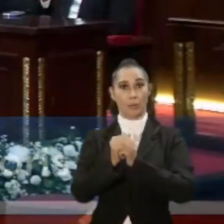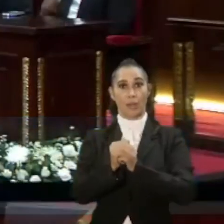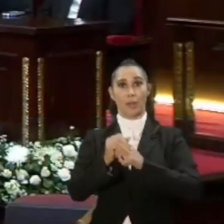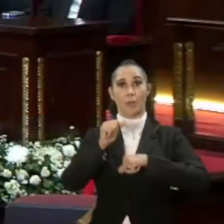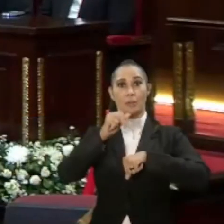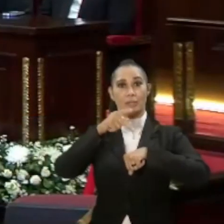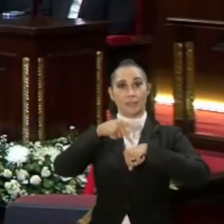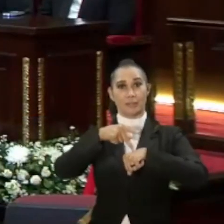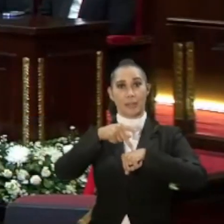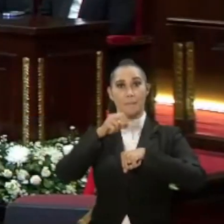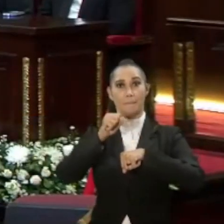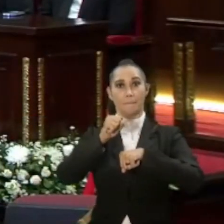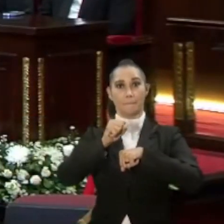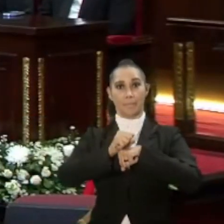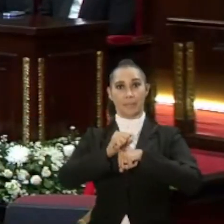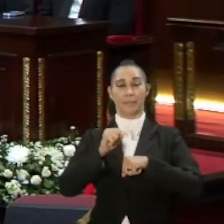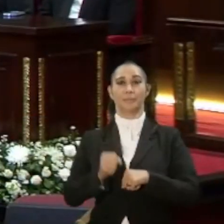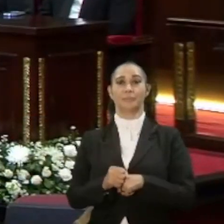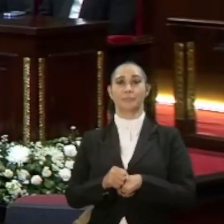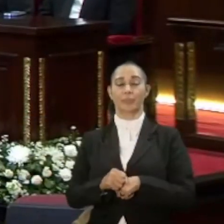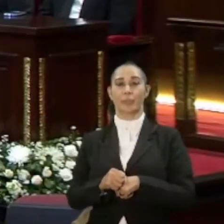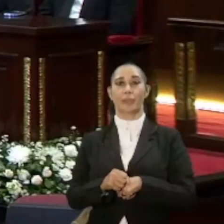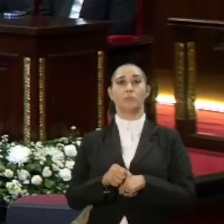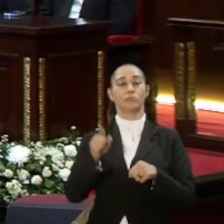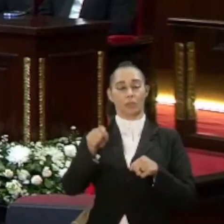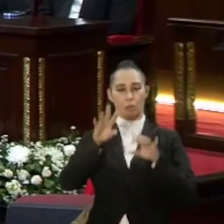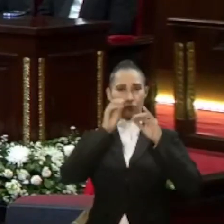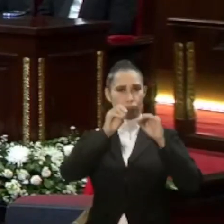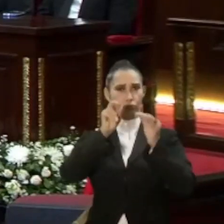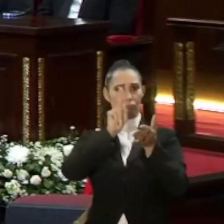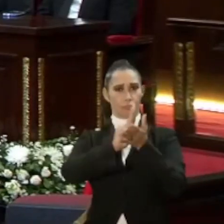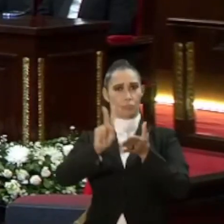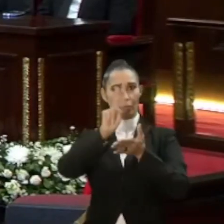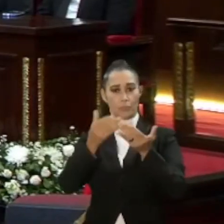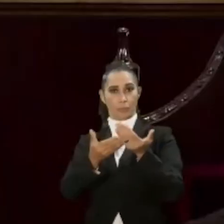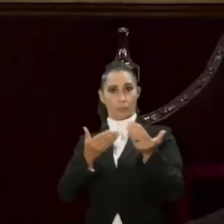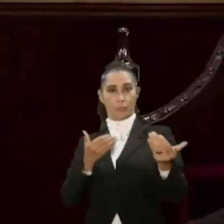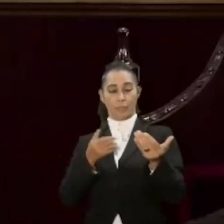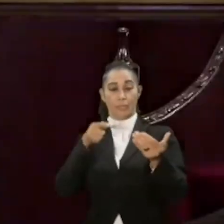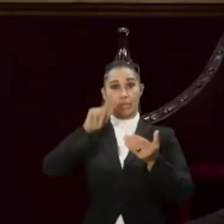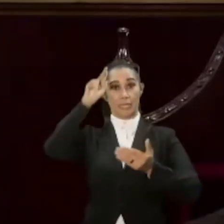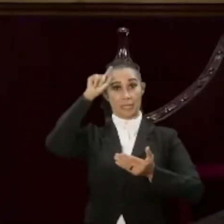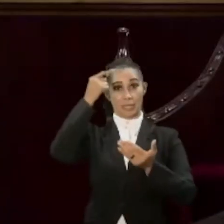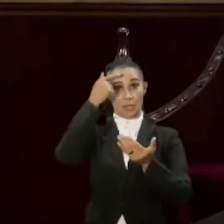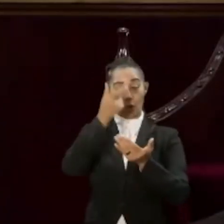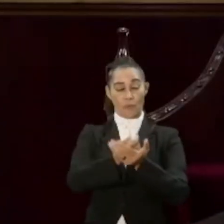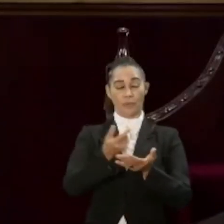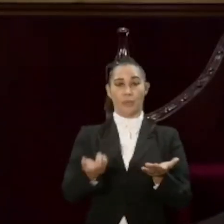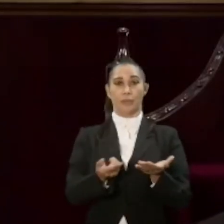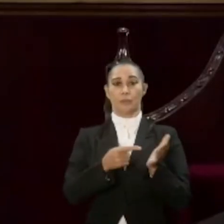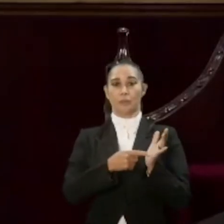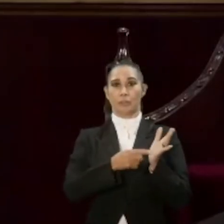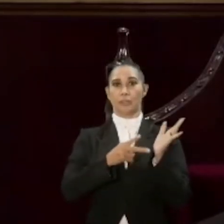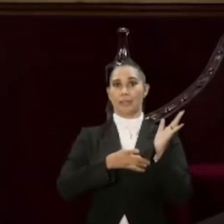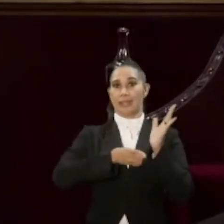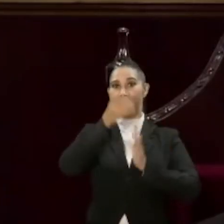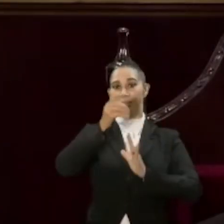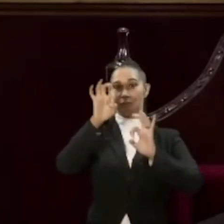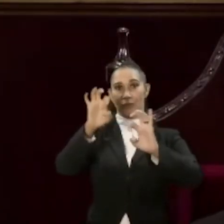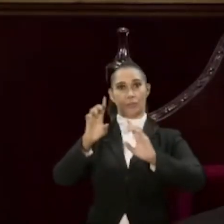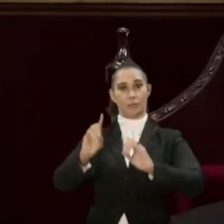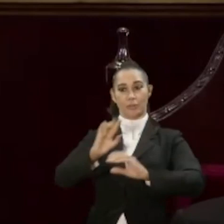Macorís. Respecto a la enseñanza preuniversitaria, este gobierno garantiza plenamente el derecho a la